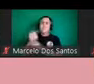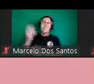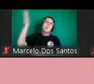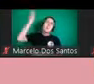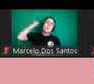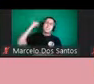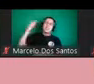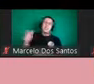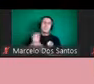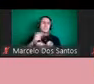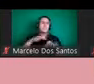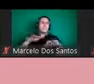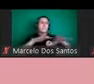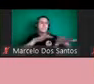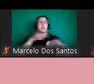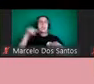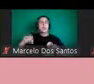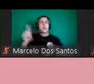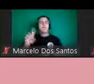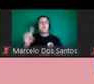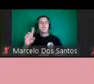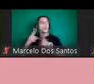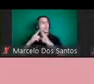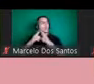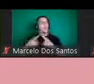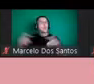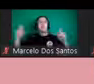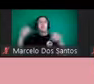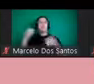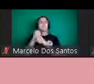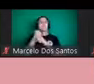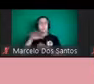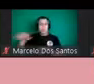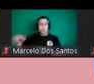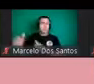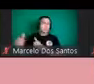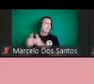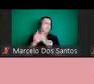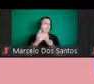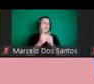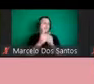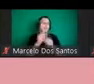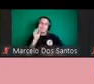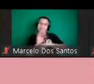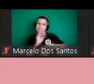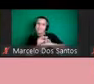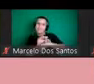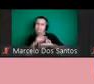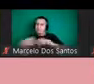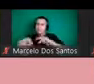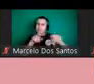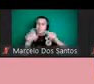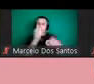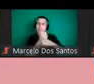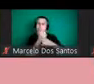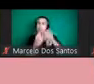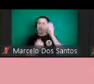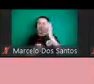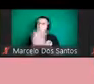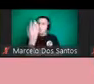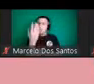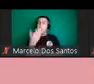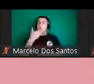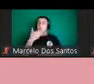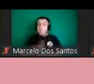las funciones, salió un compañero, entró otro, o hay necesidad de cambiar porque algunos siguen virtual, otros híbrido,